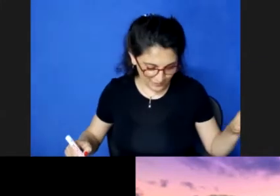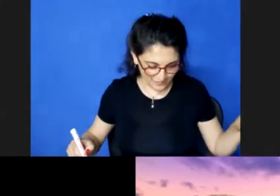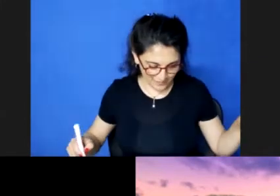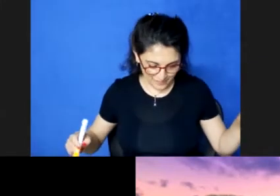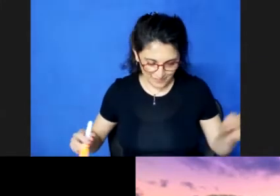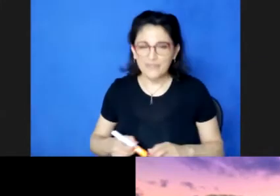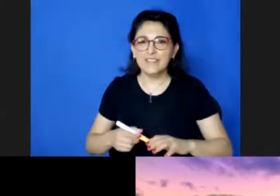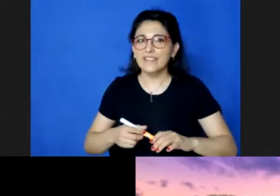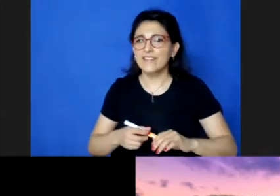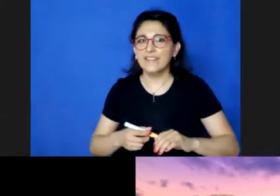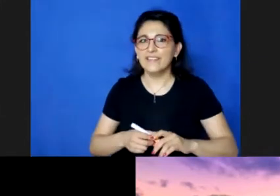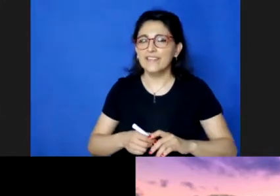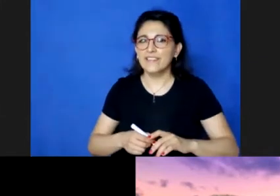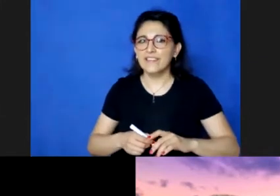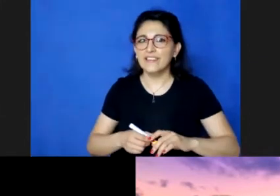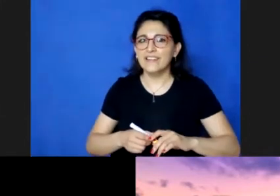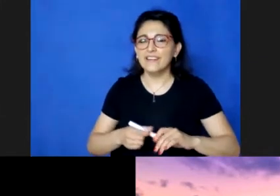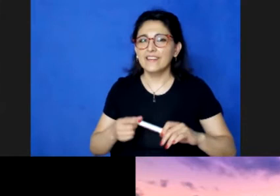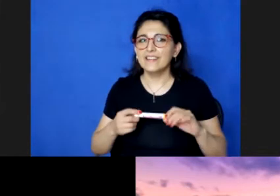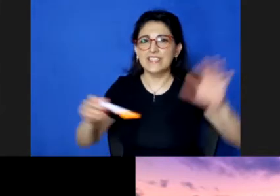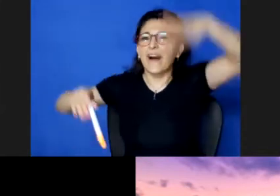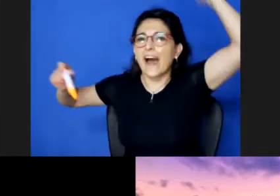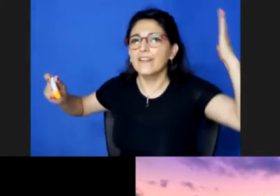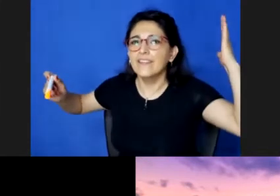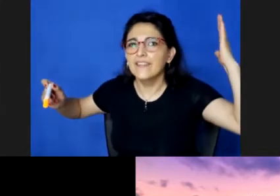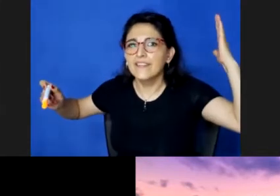con una palabra que puede crear problema,